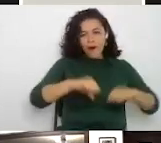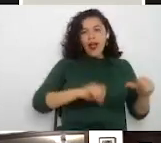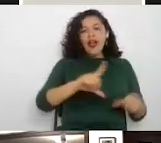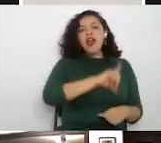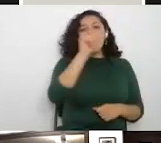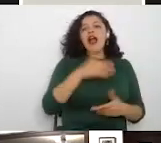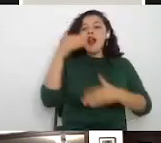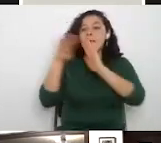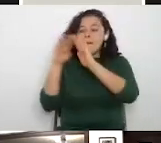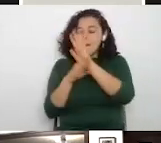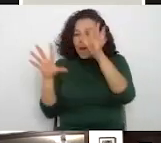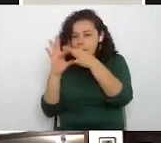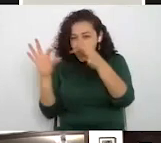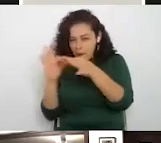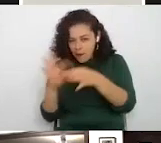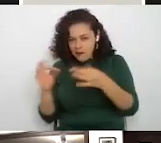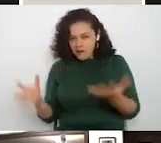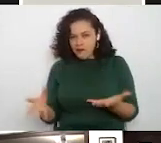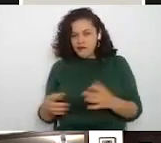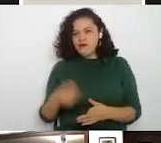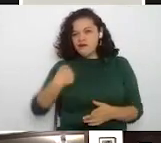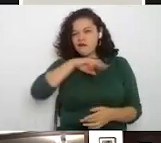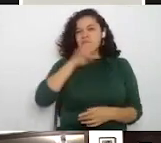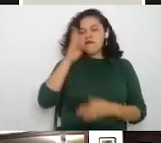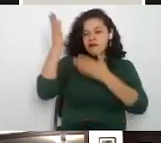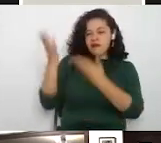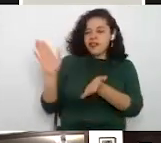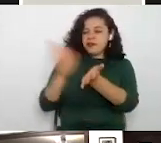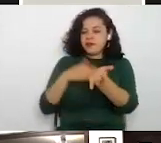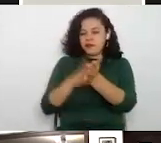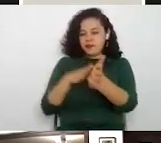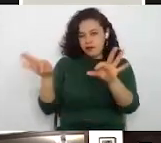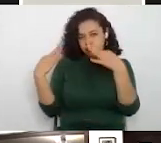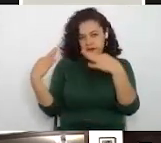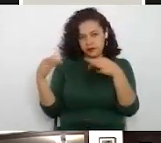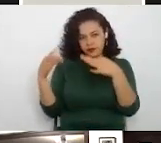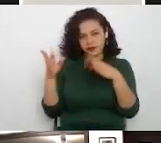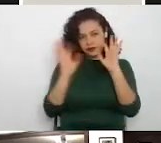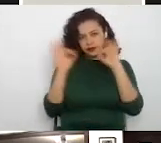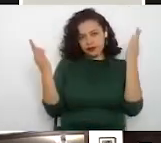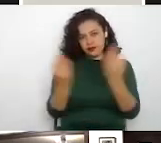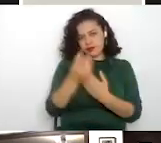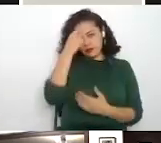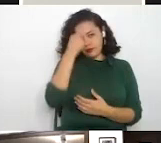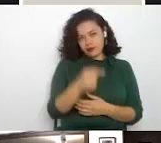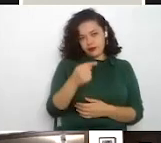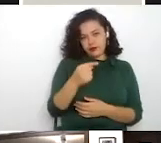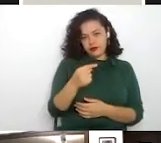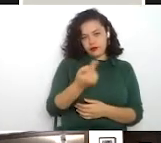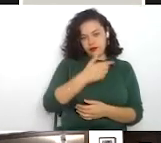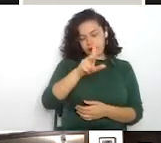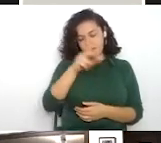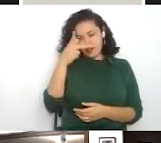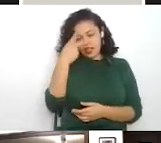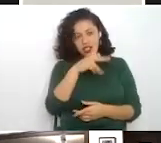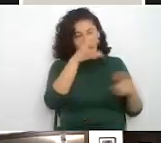es, en este caso, como lo estamos viendo aquí, un documento o una forma de llevar a cabo esas actividades. Es